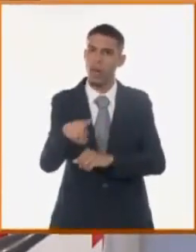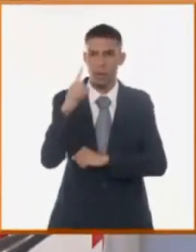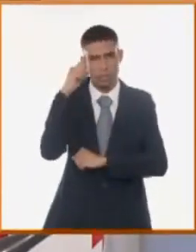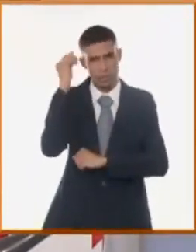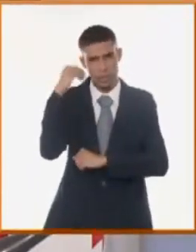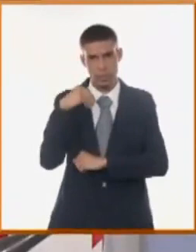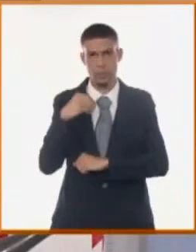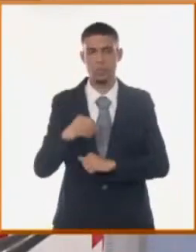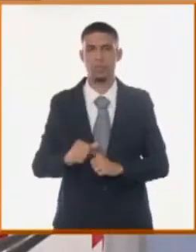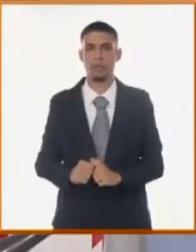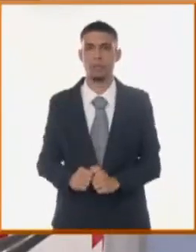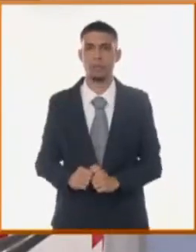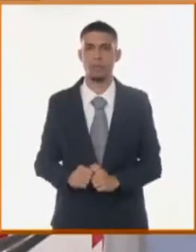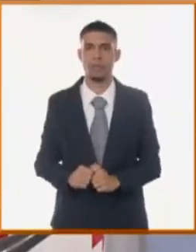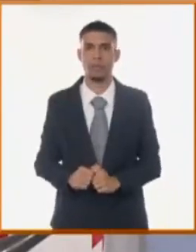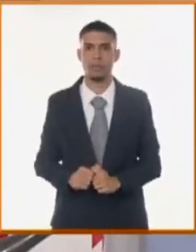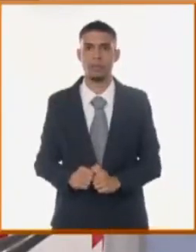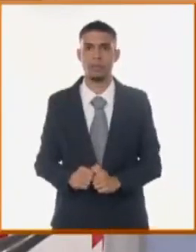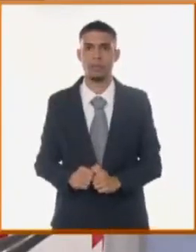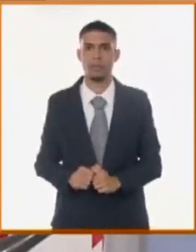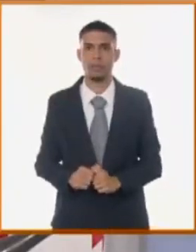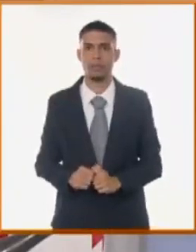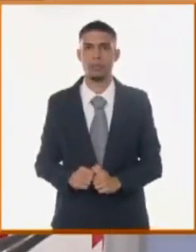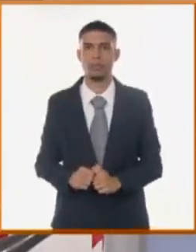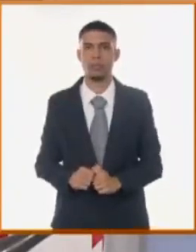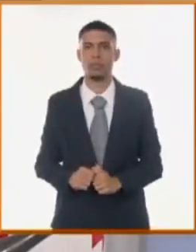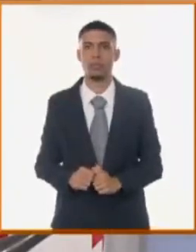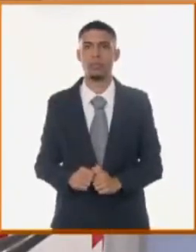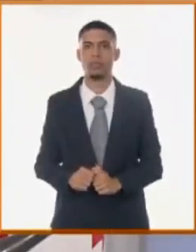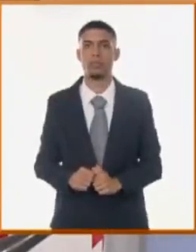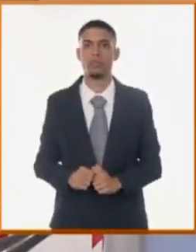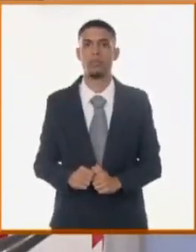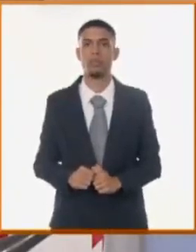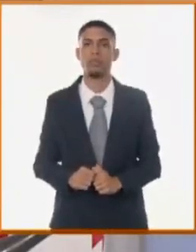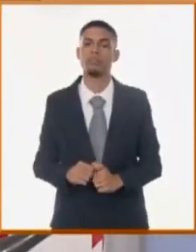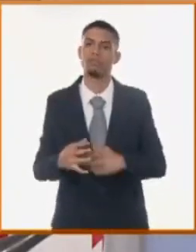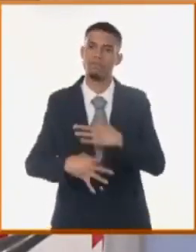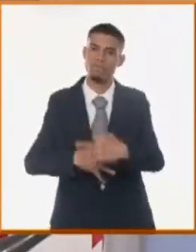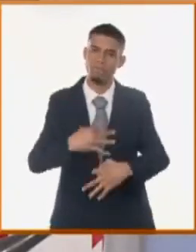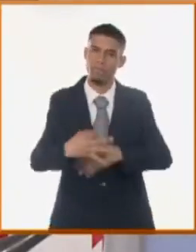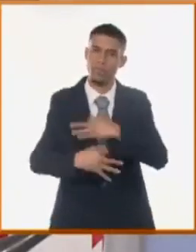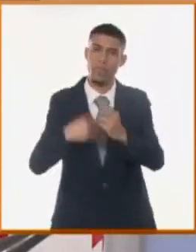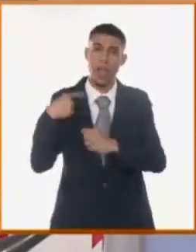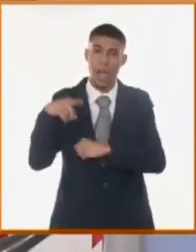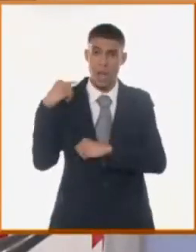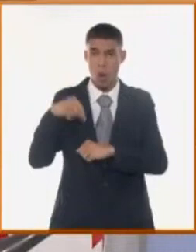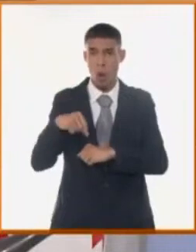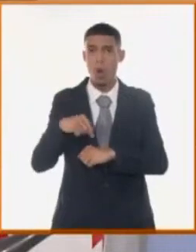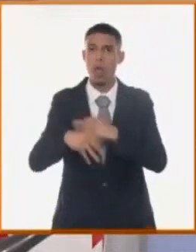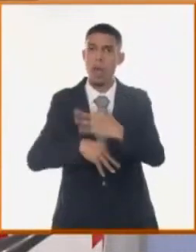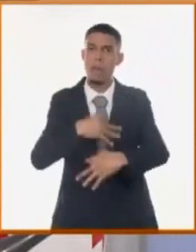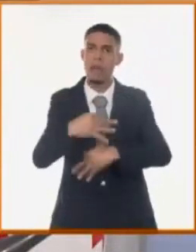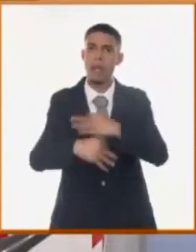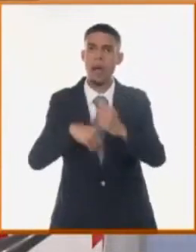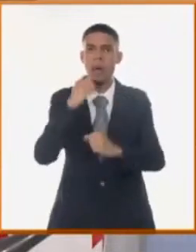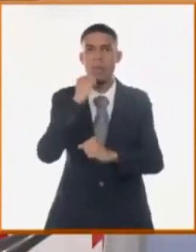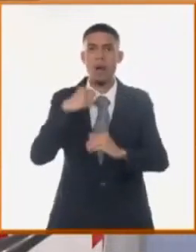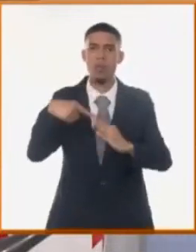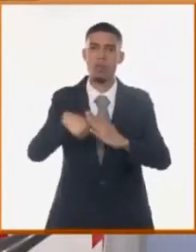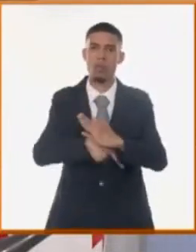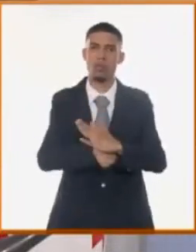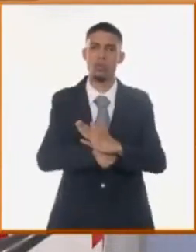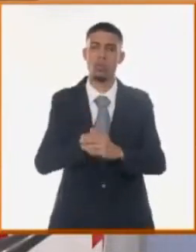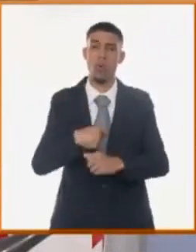modo pudiéramos abarcar mucho más que lo que ayer mencionamos. Yo creo